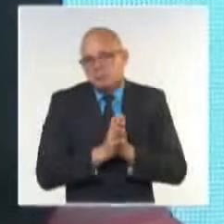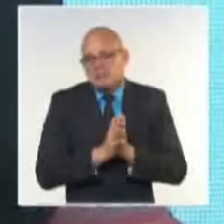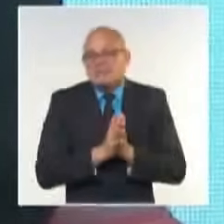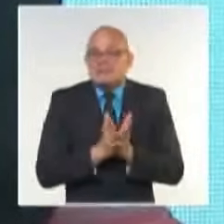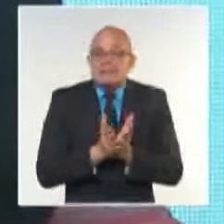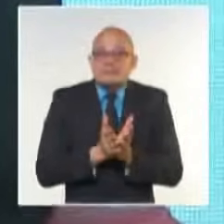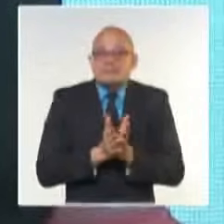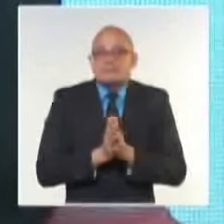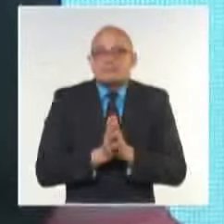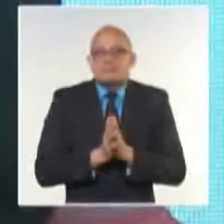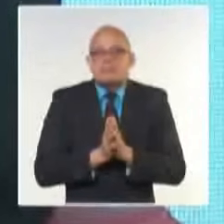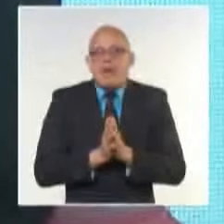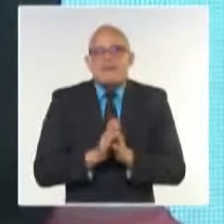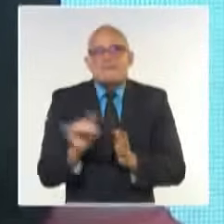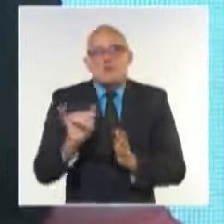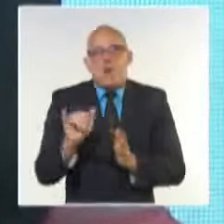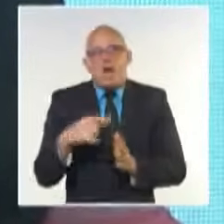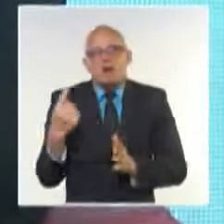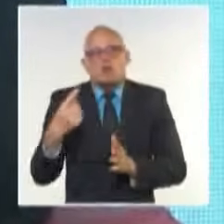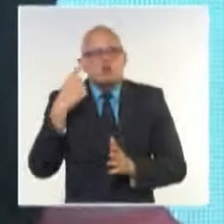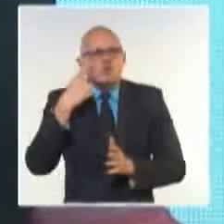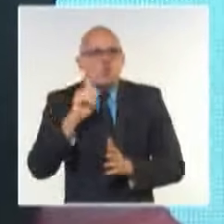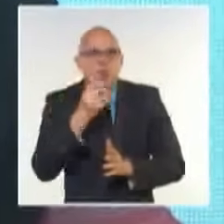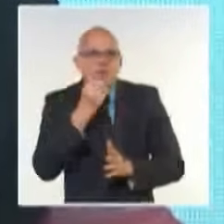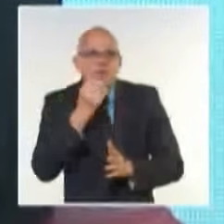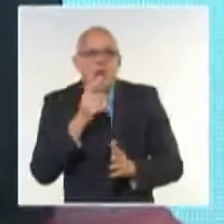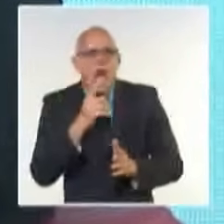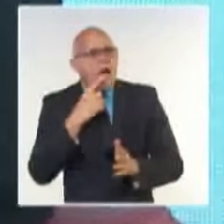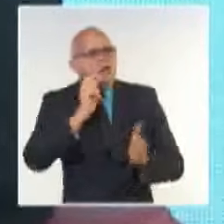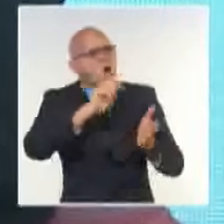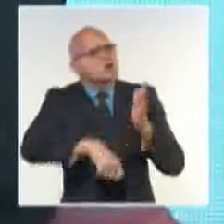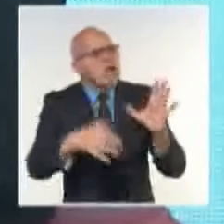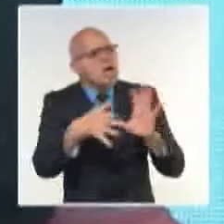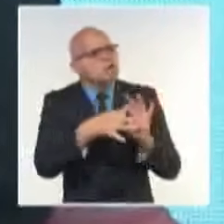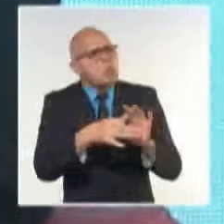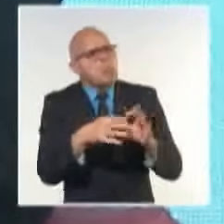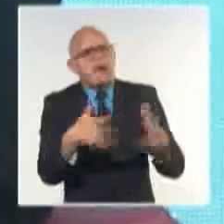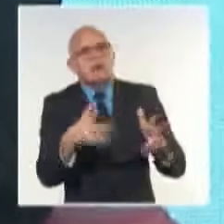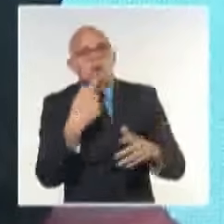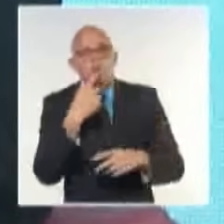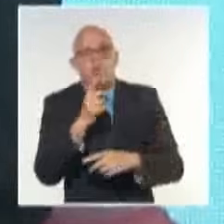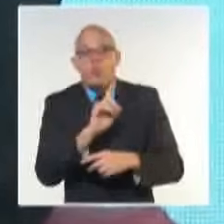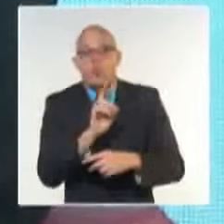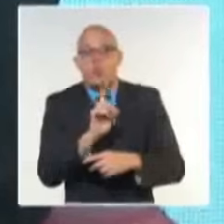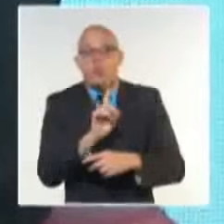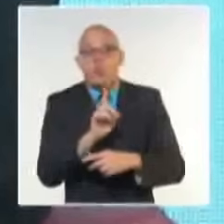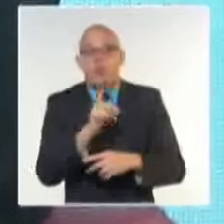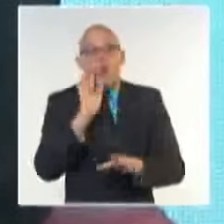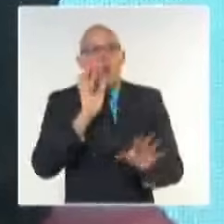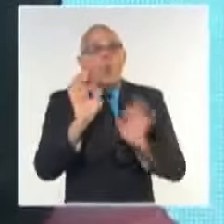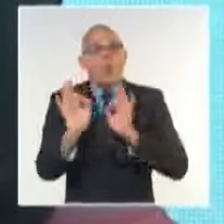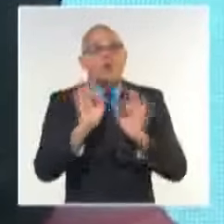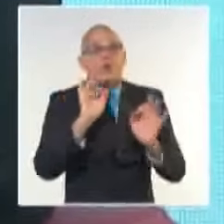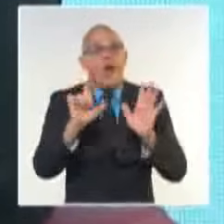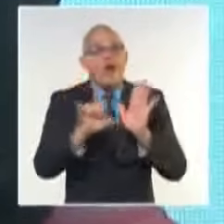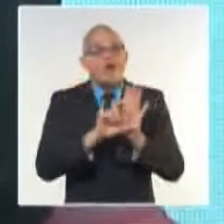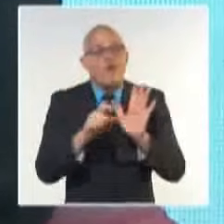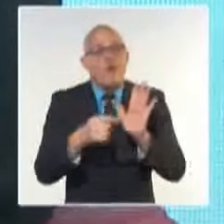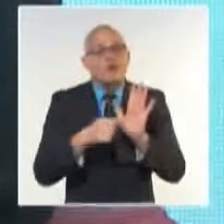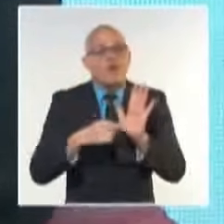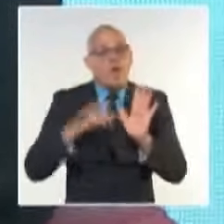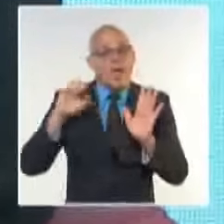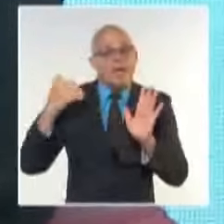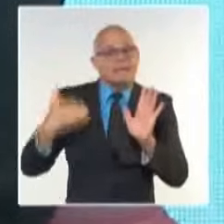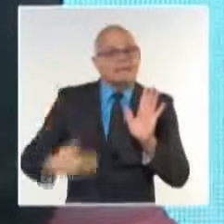dar cumplimiento a los órganos colegiados de dirección, como usted decía. Incluso hay órganos auxiliares de dirección. O